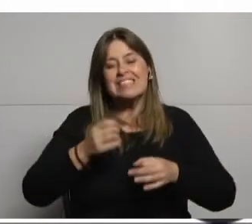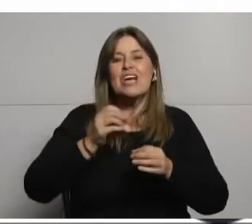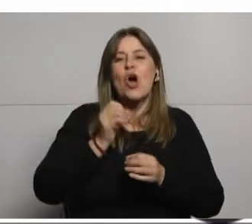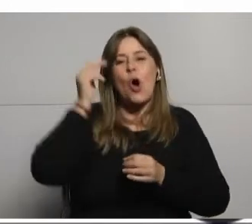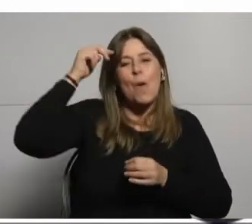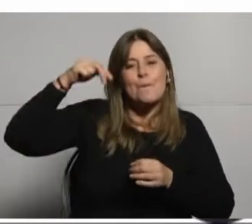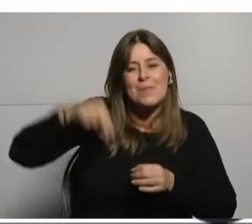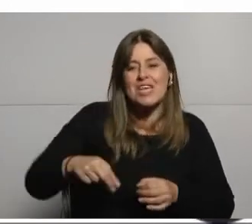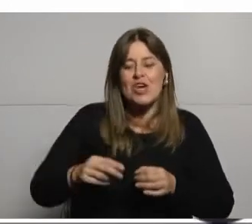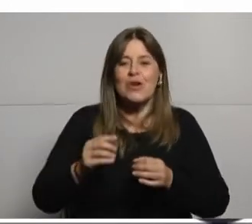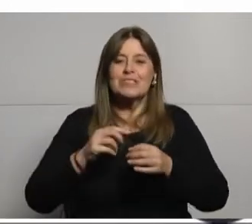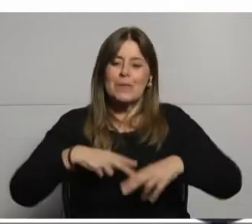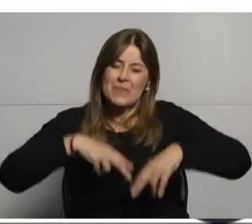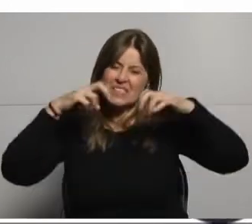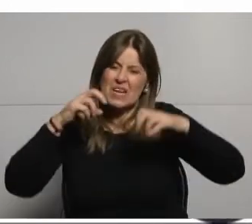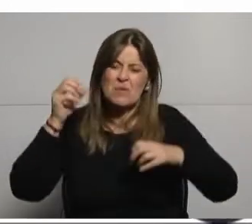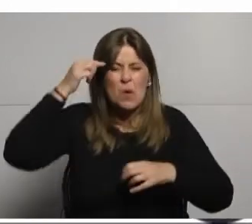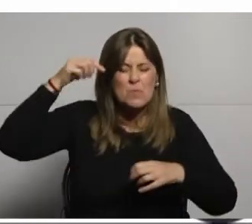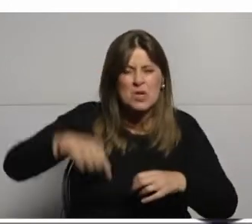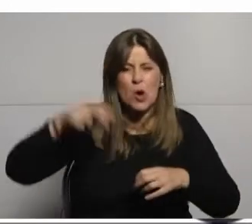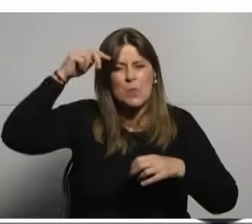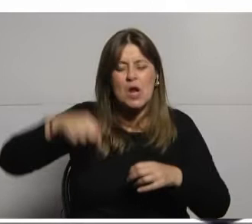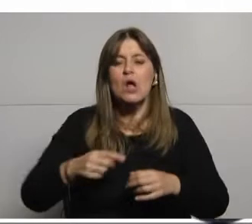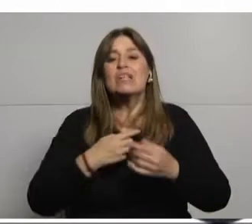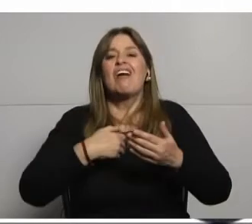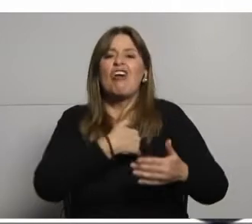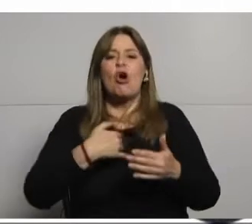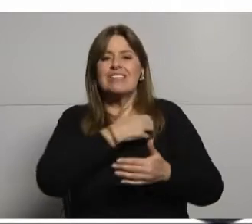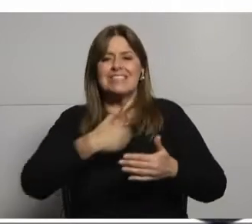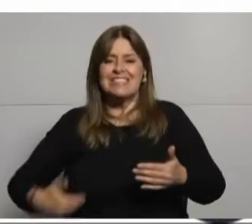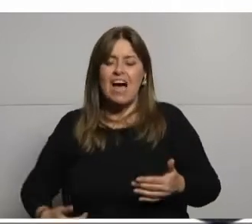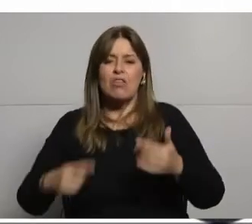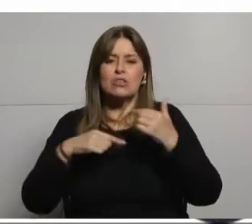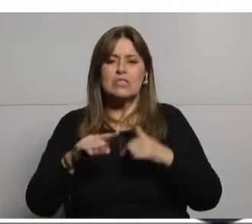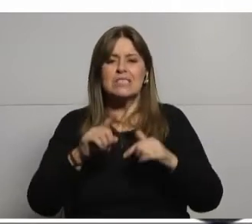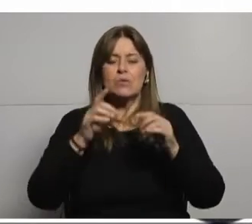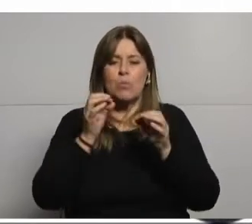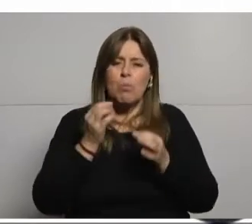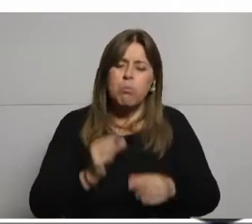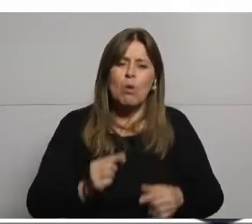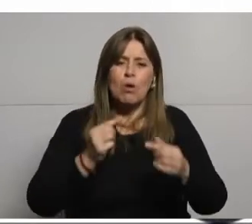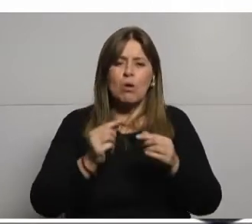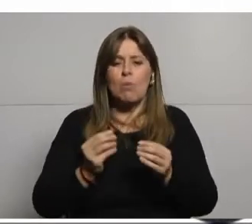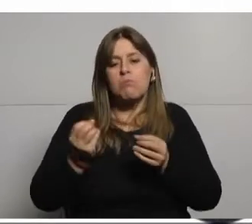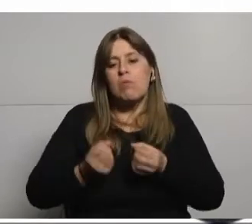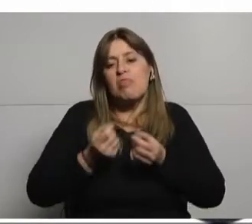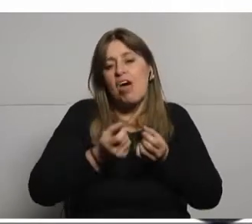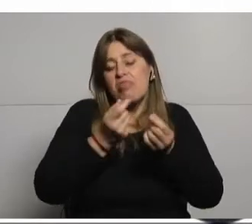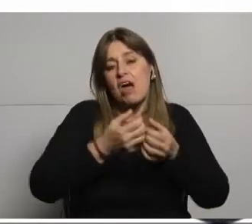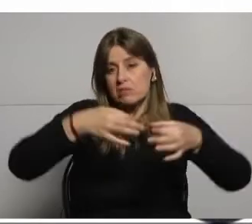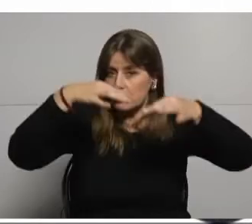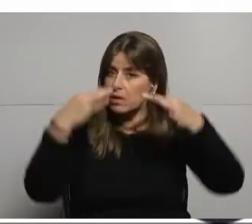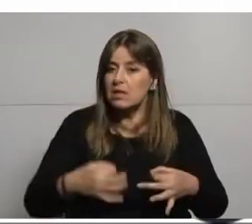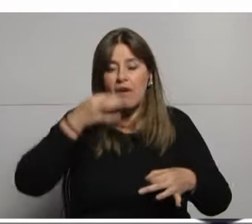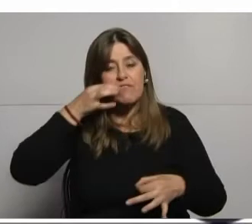de la epidemiología. A mí me parece que no, pero justamente el rol de los estados es un poco también aportar certeza en